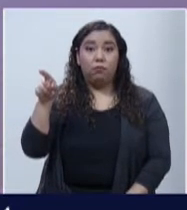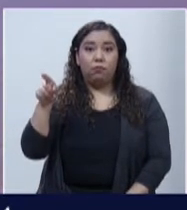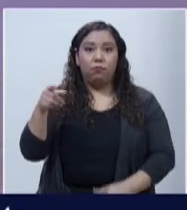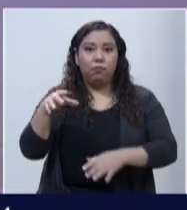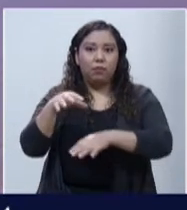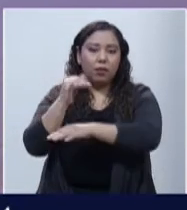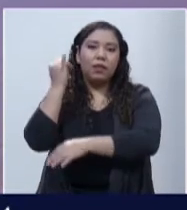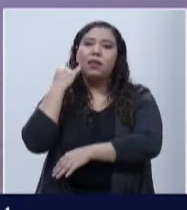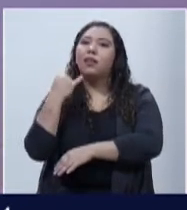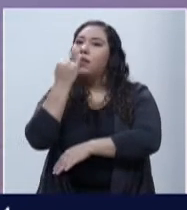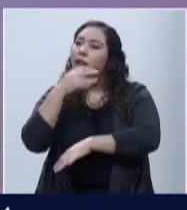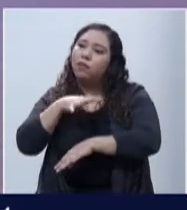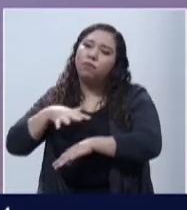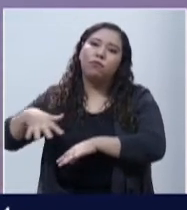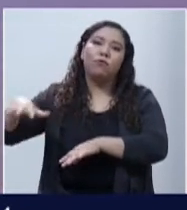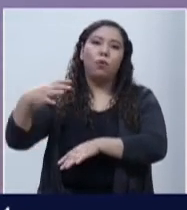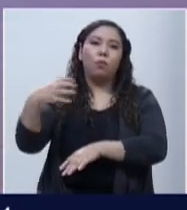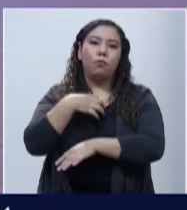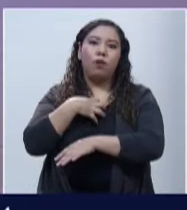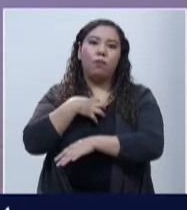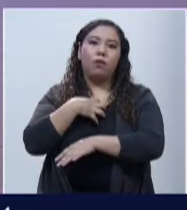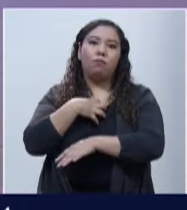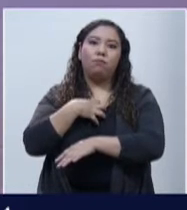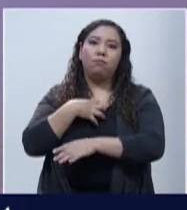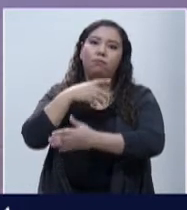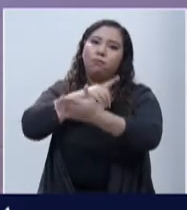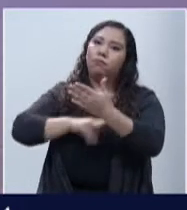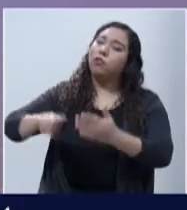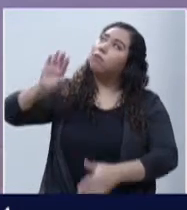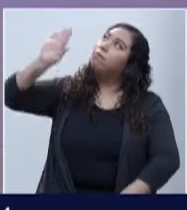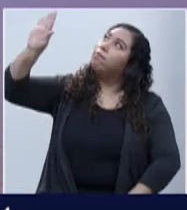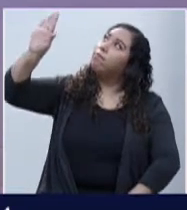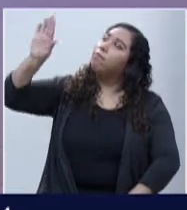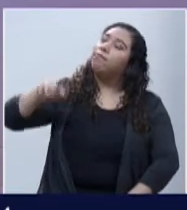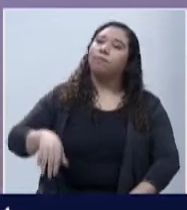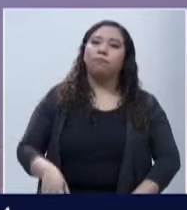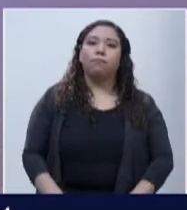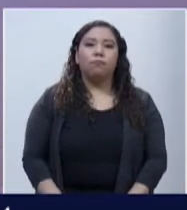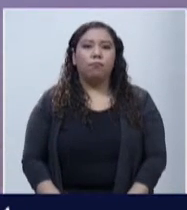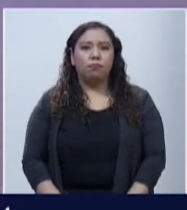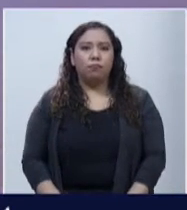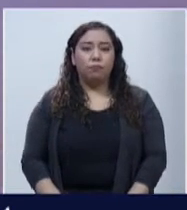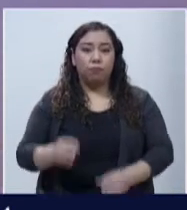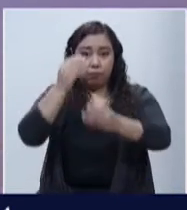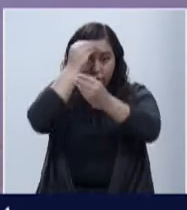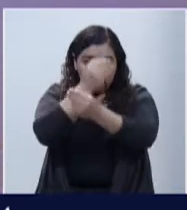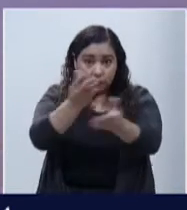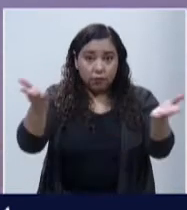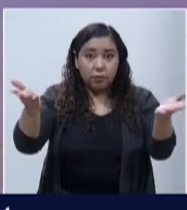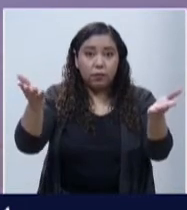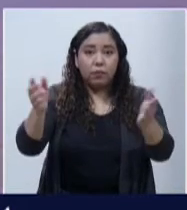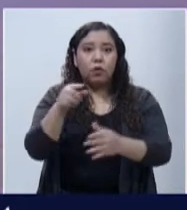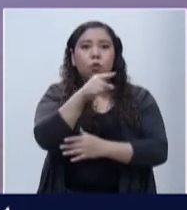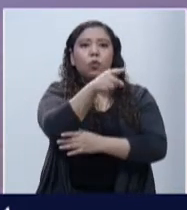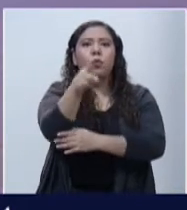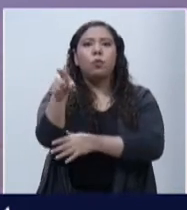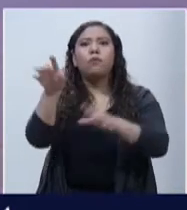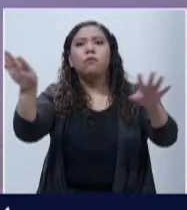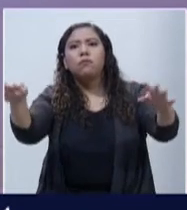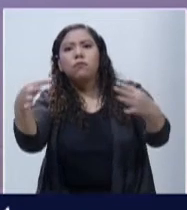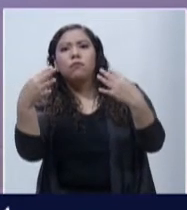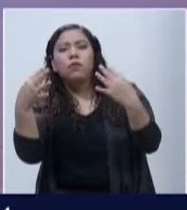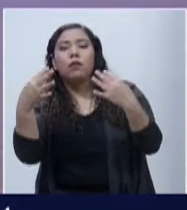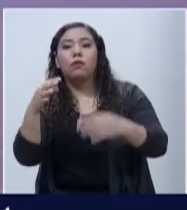israel le hacemos este anuncio también a ustedes que nos siguen y nos ven en diferentes partes del país